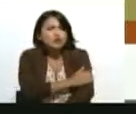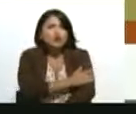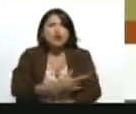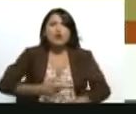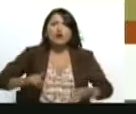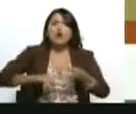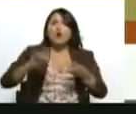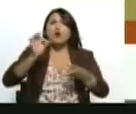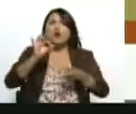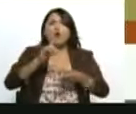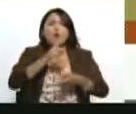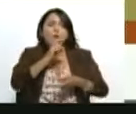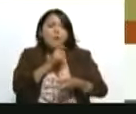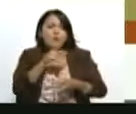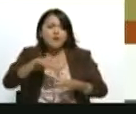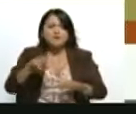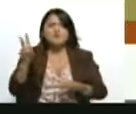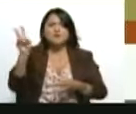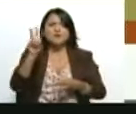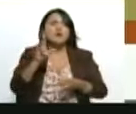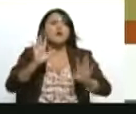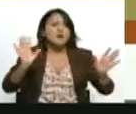Internas.